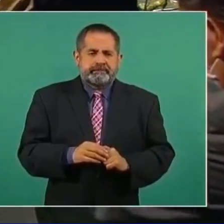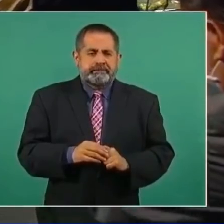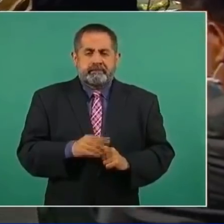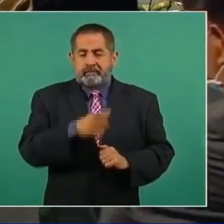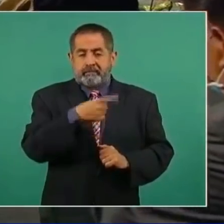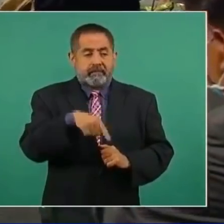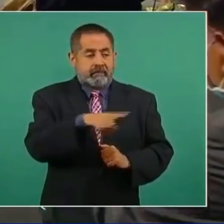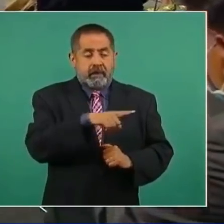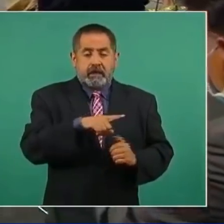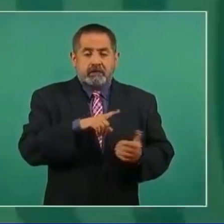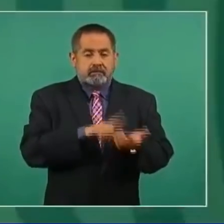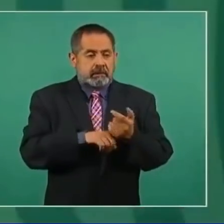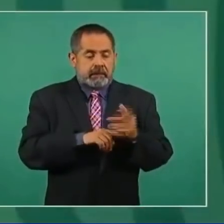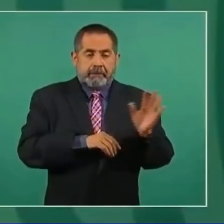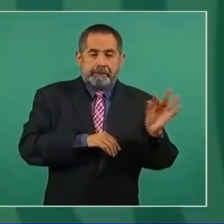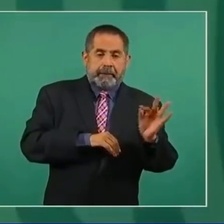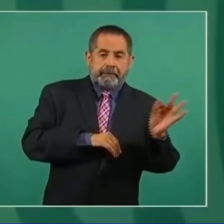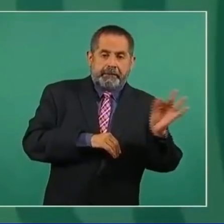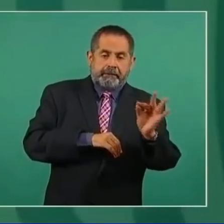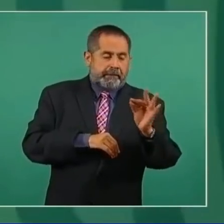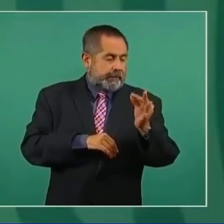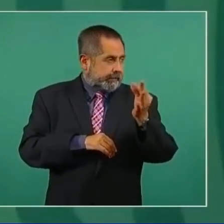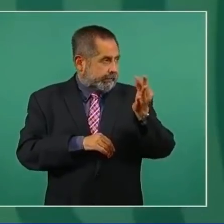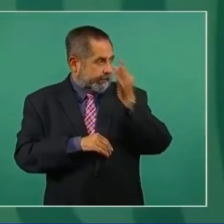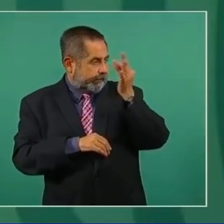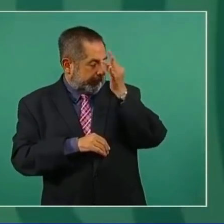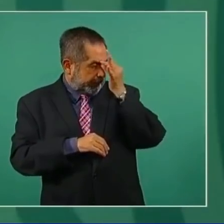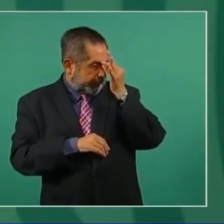fueron influenciados.